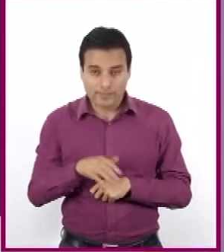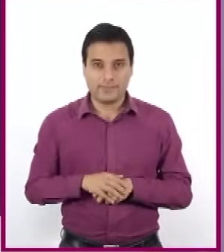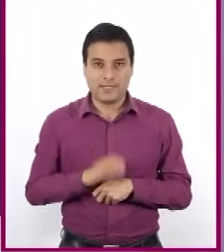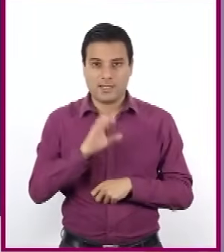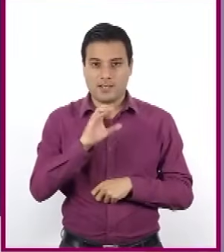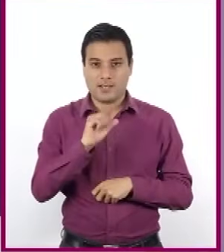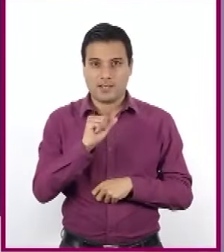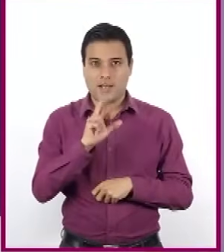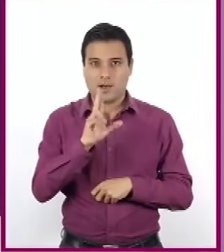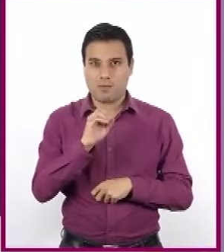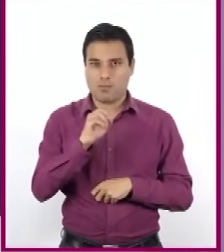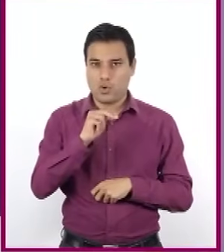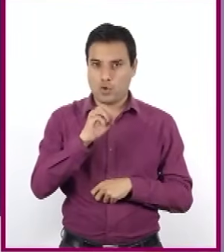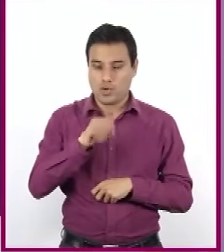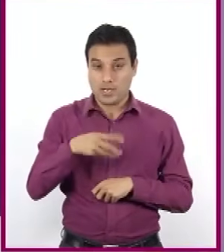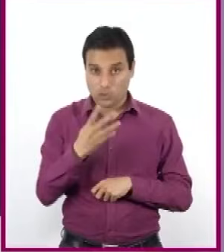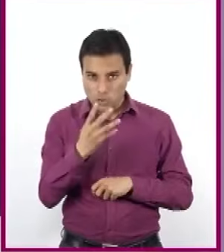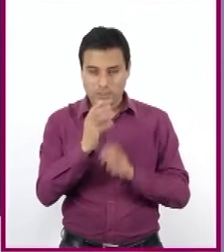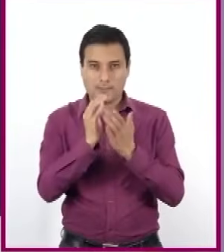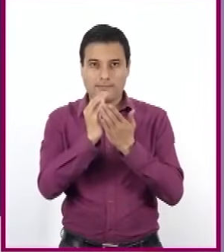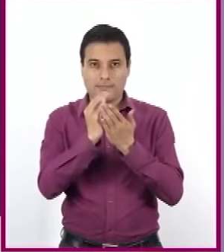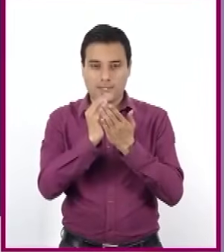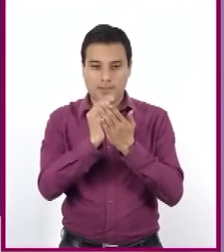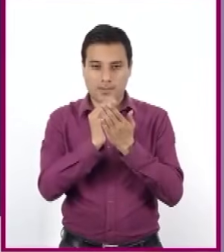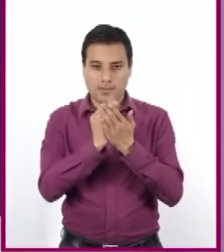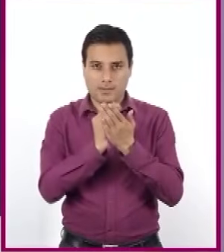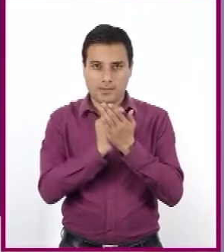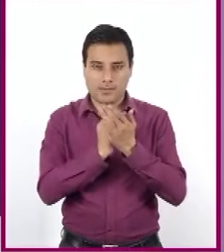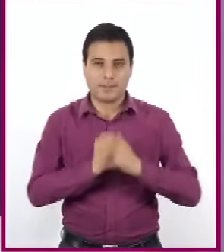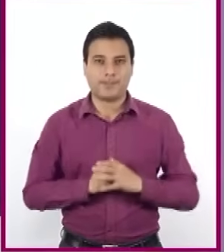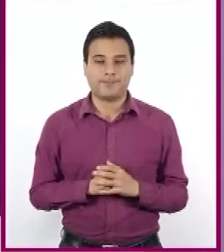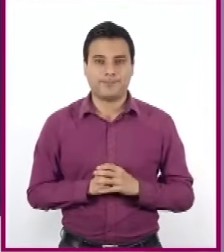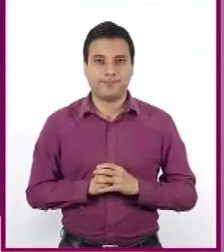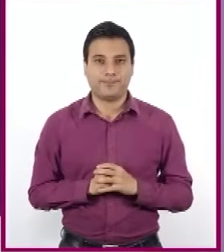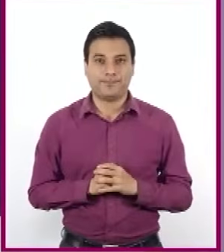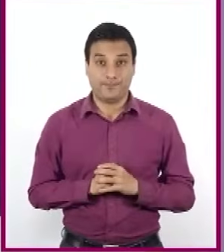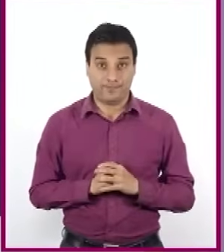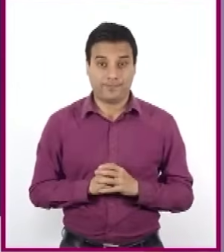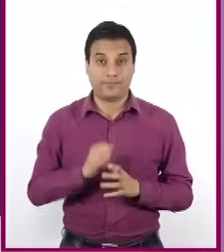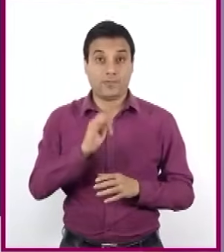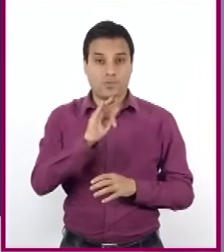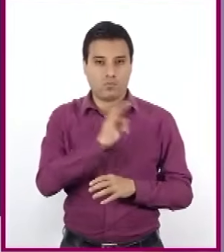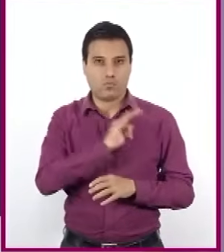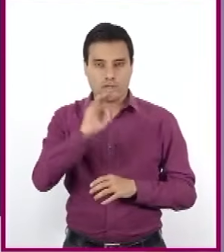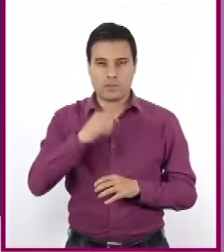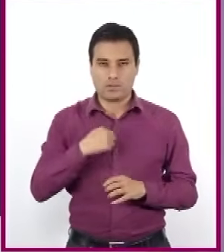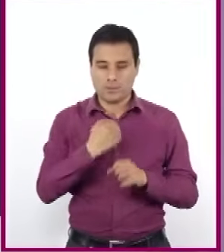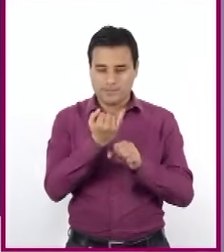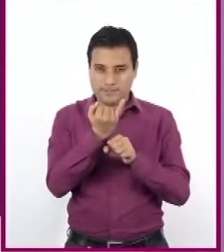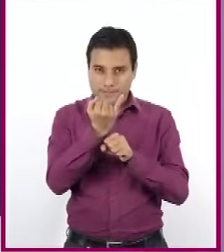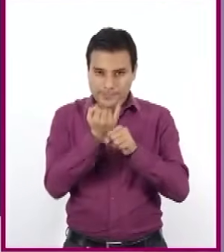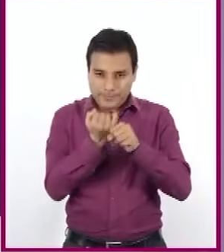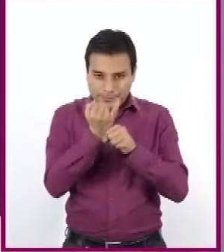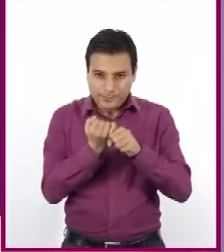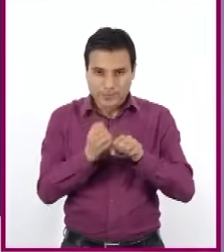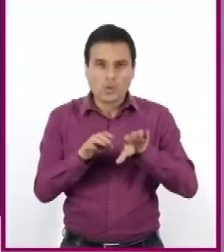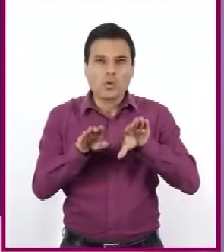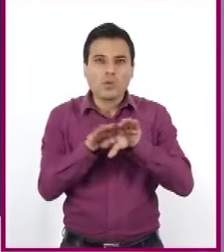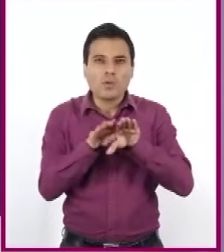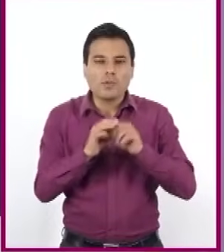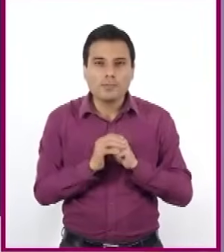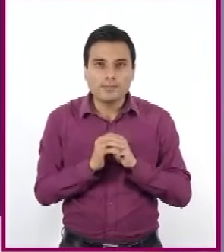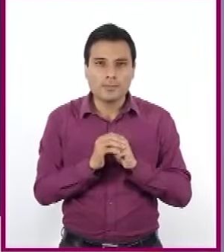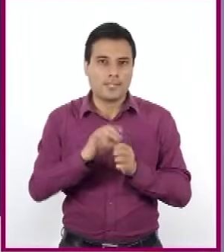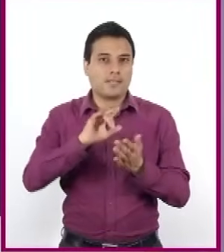isótopo irá disminuyendo de manera exponencial. La datación por radiocarbono es solamente aplicable para